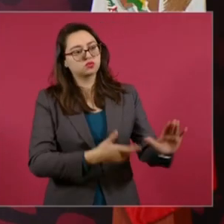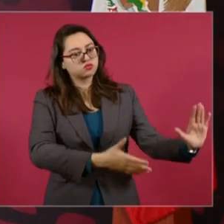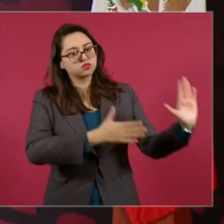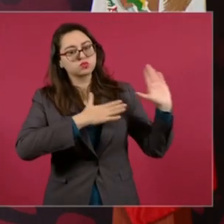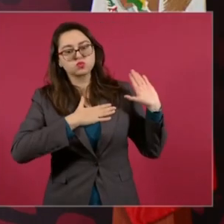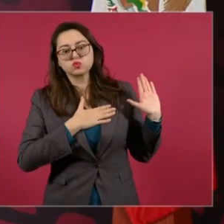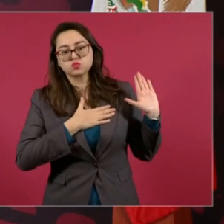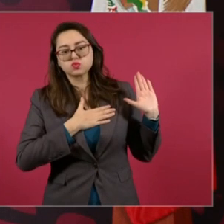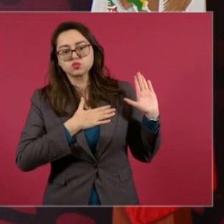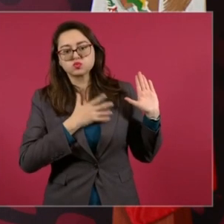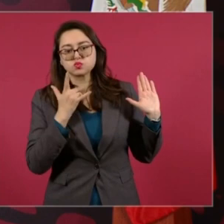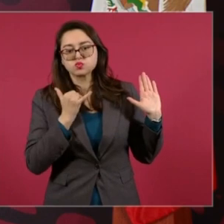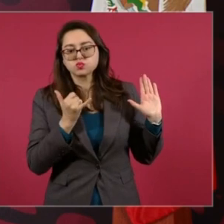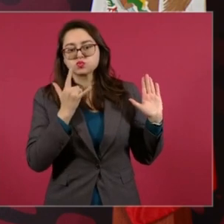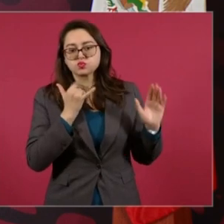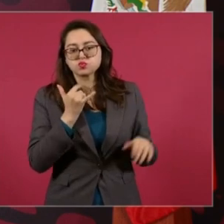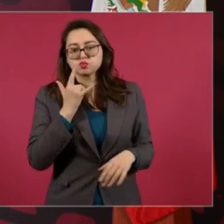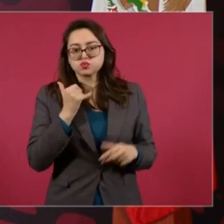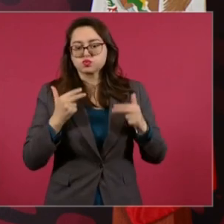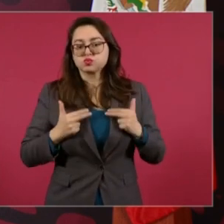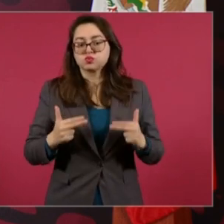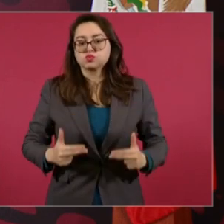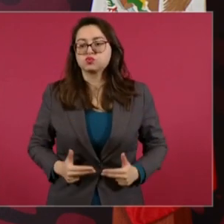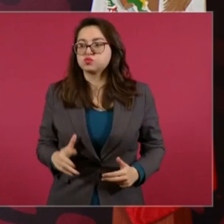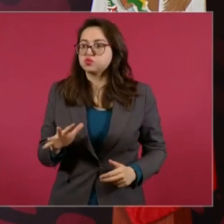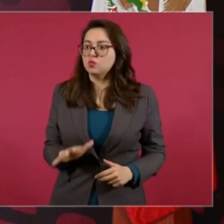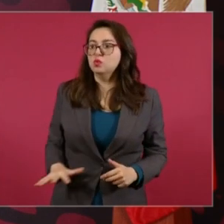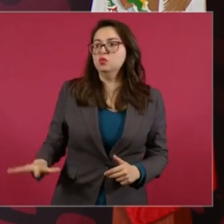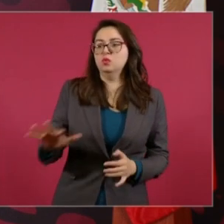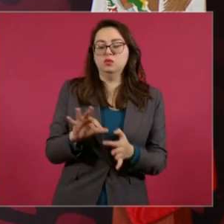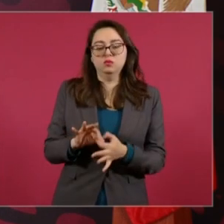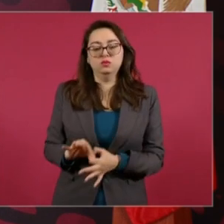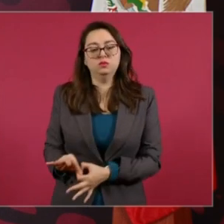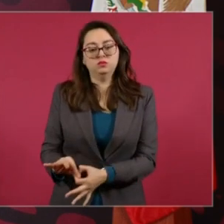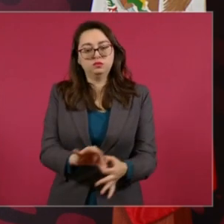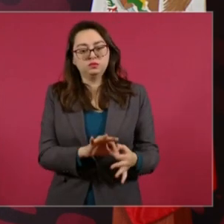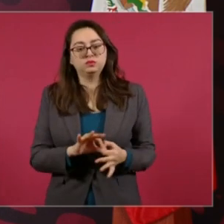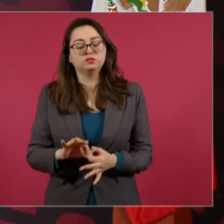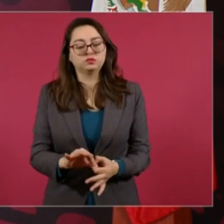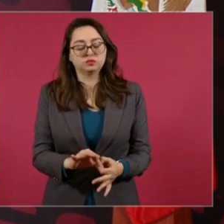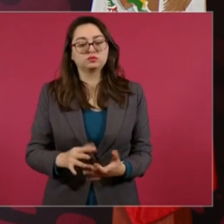entre otras cosas, por razones humanitarias.